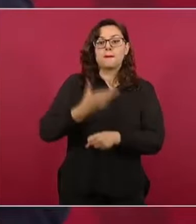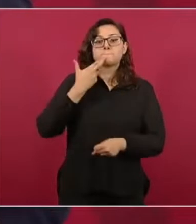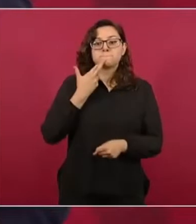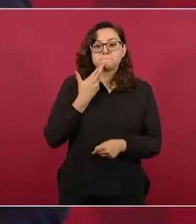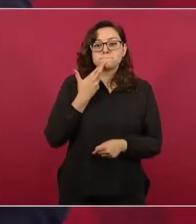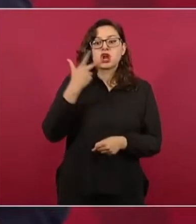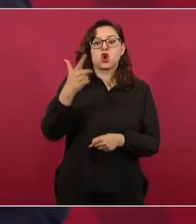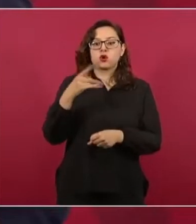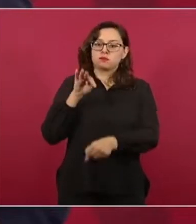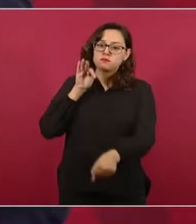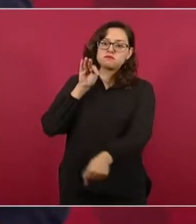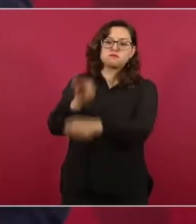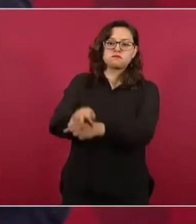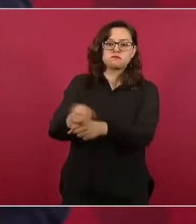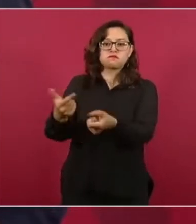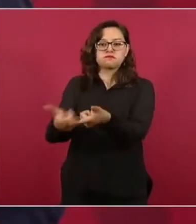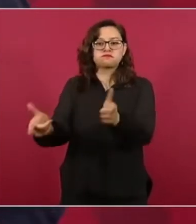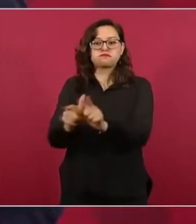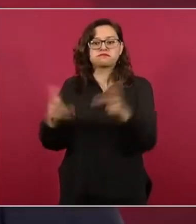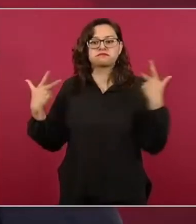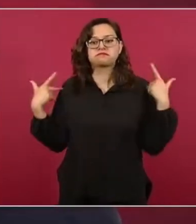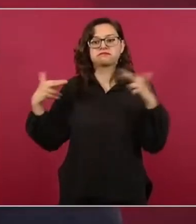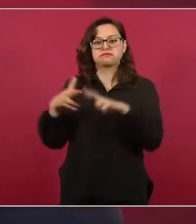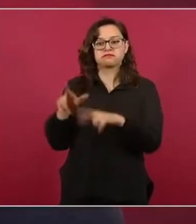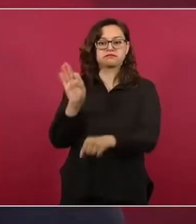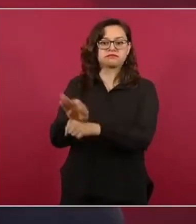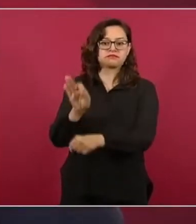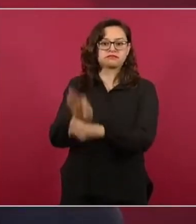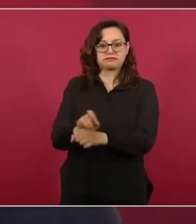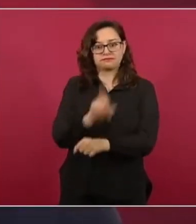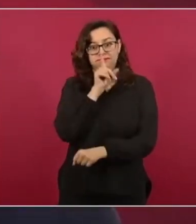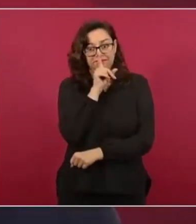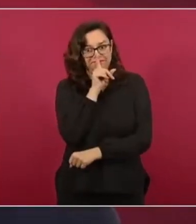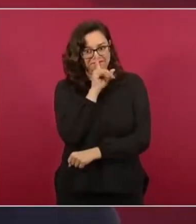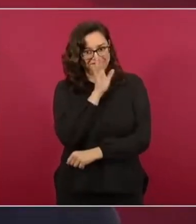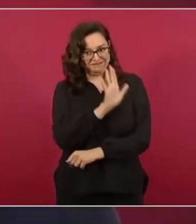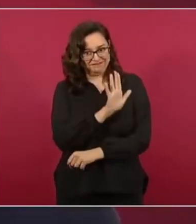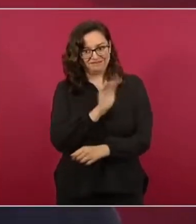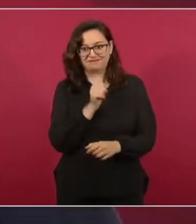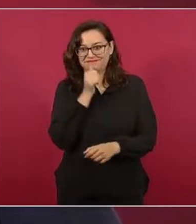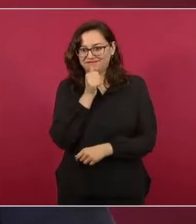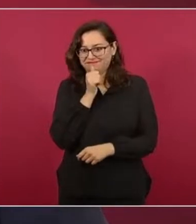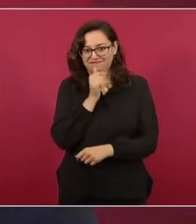para el magisterio. No puedo decir más que eso.